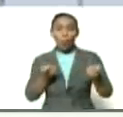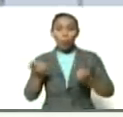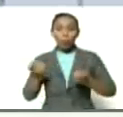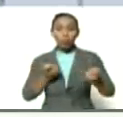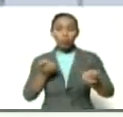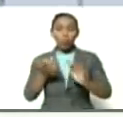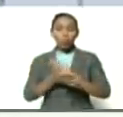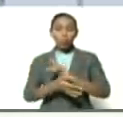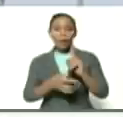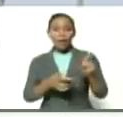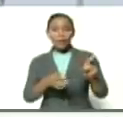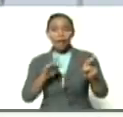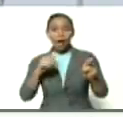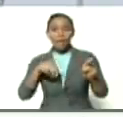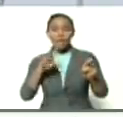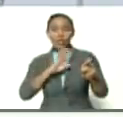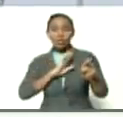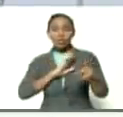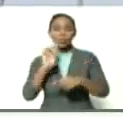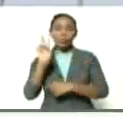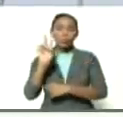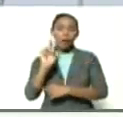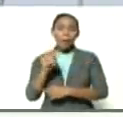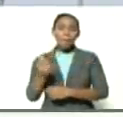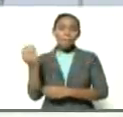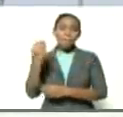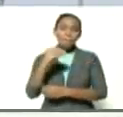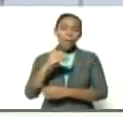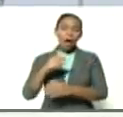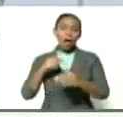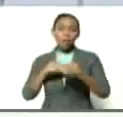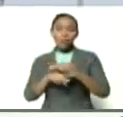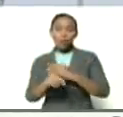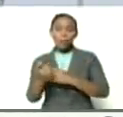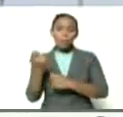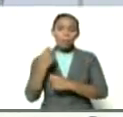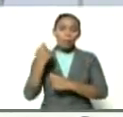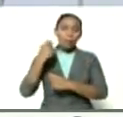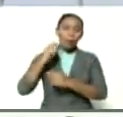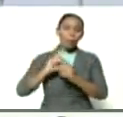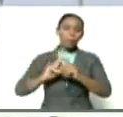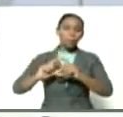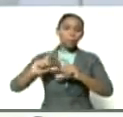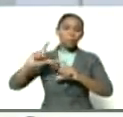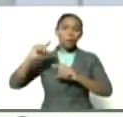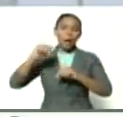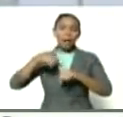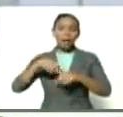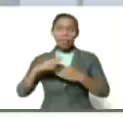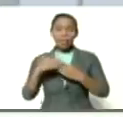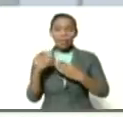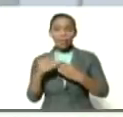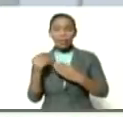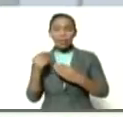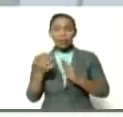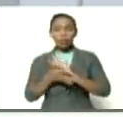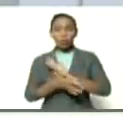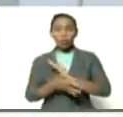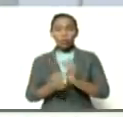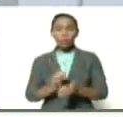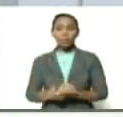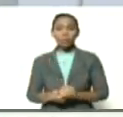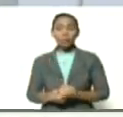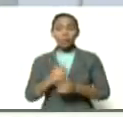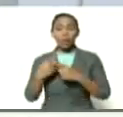aranceles, tenga Venezuela más ingresos. Eso es muy importante, más ingresos en divisas. Lo otro tiene que ver con